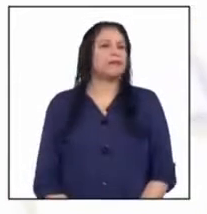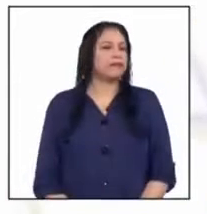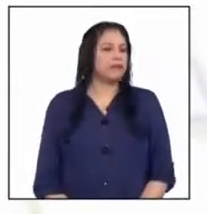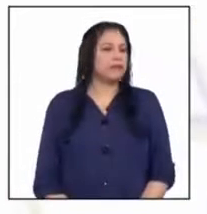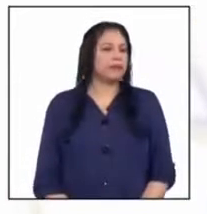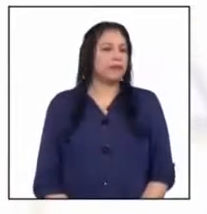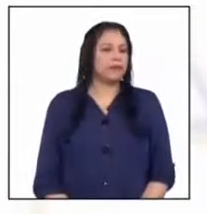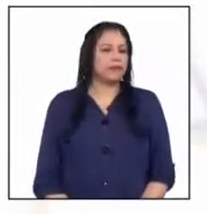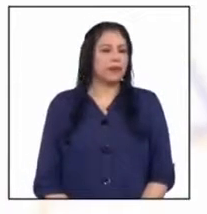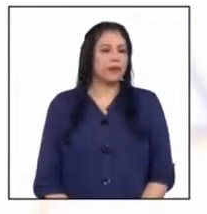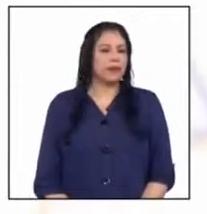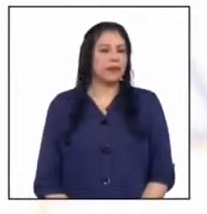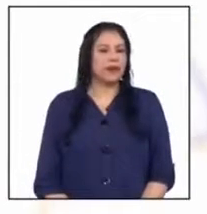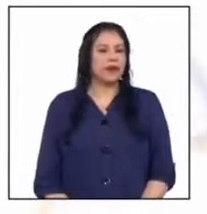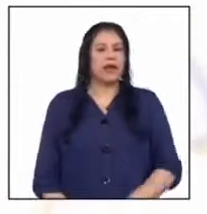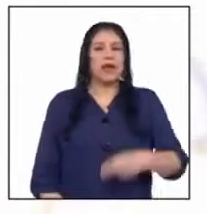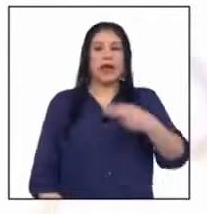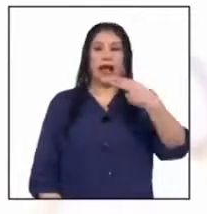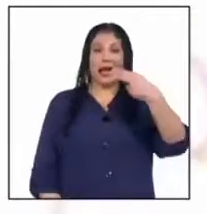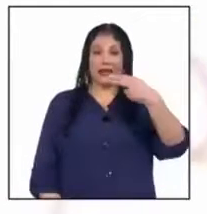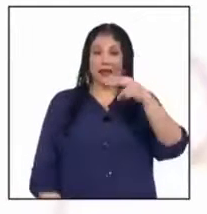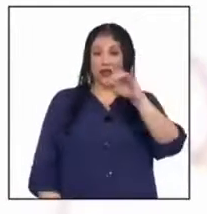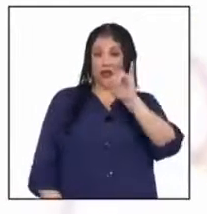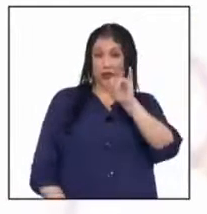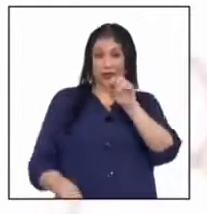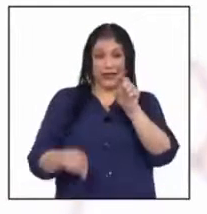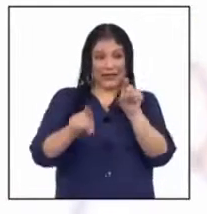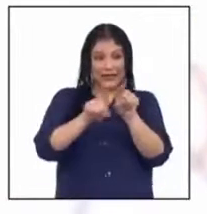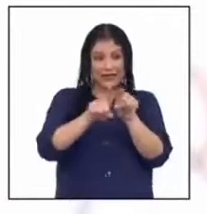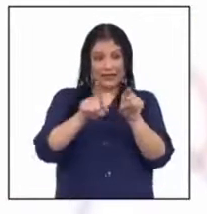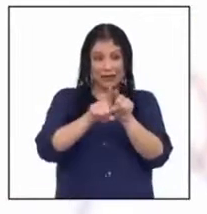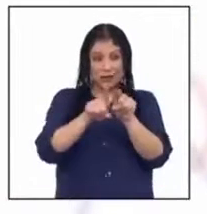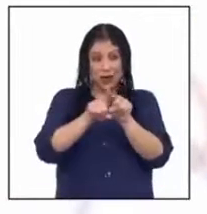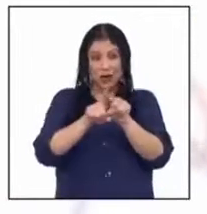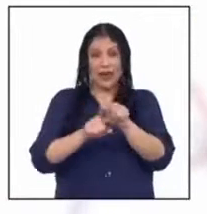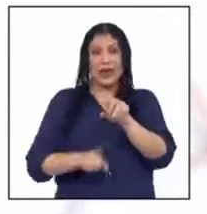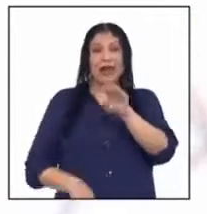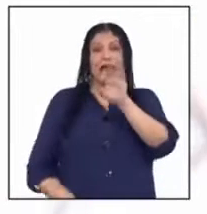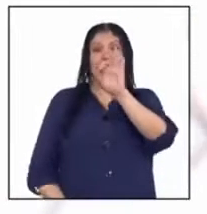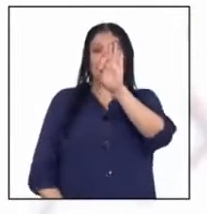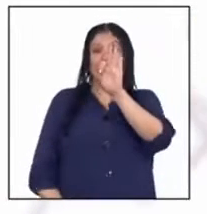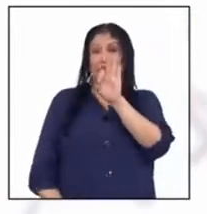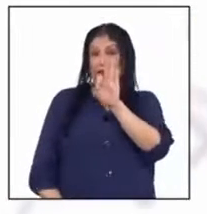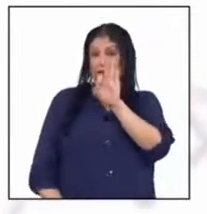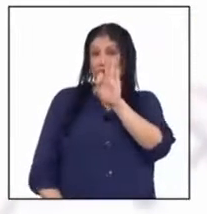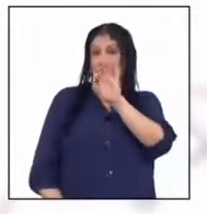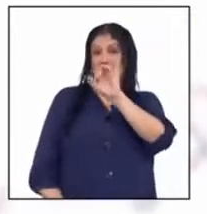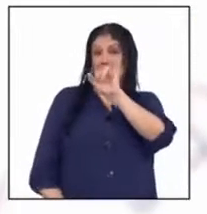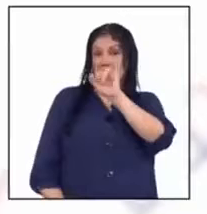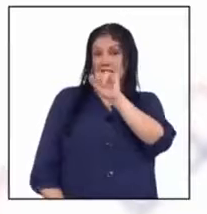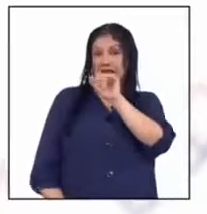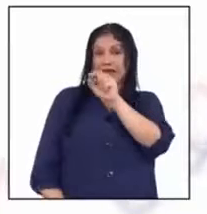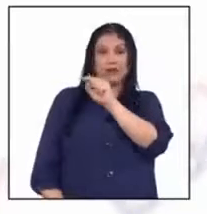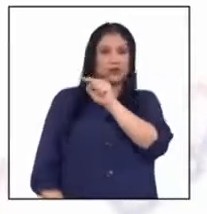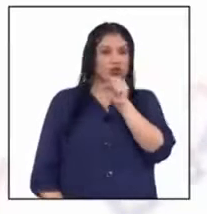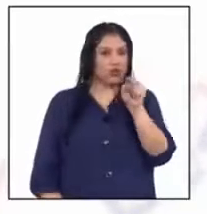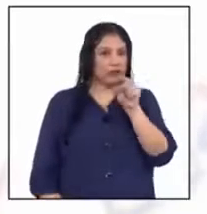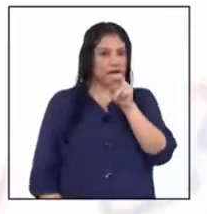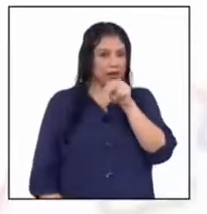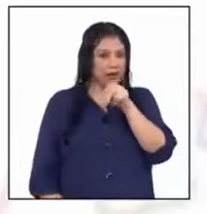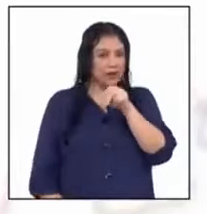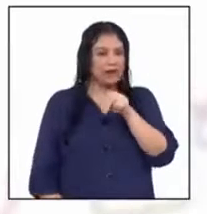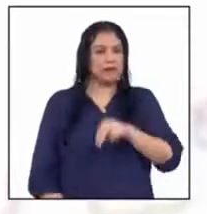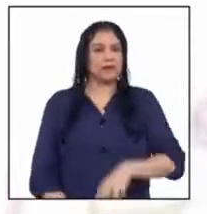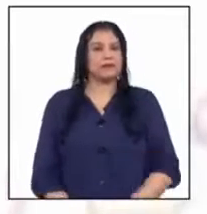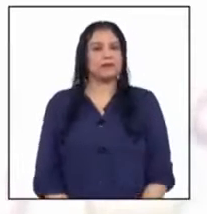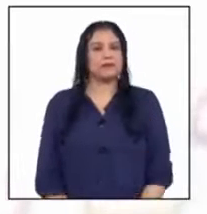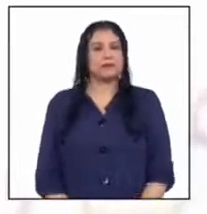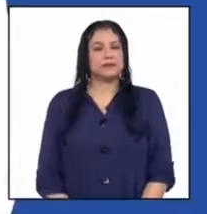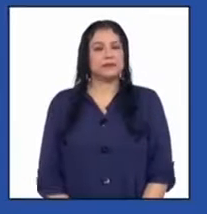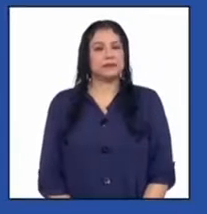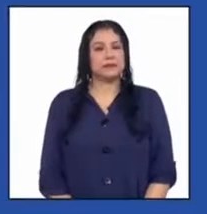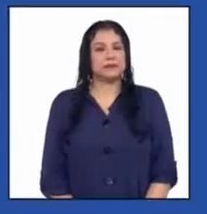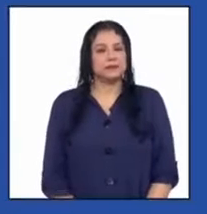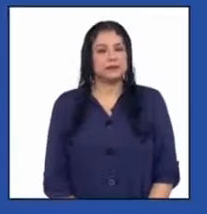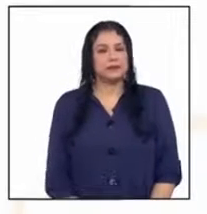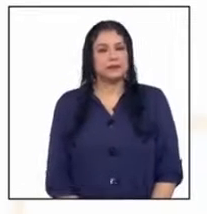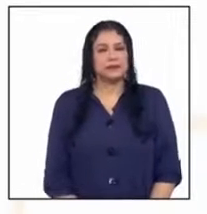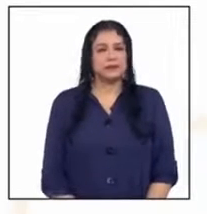decir, H sub i es igual a F sub i sobre n.